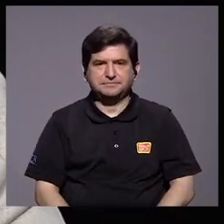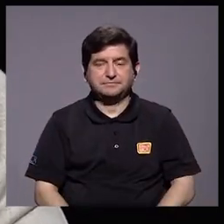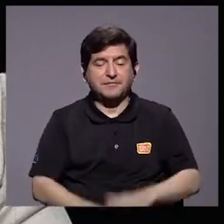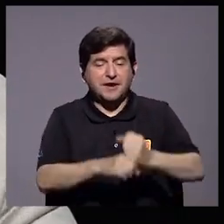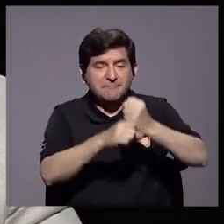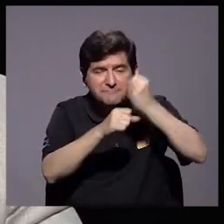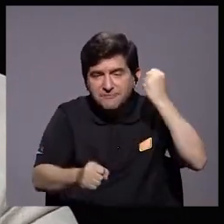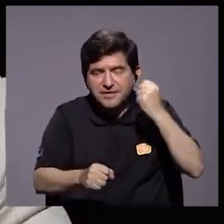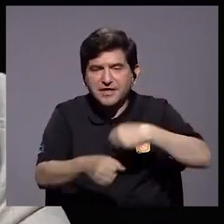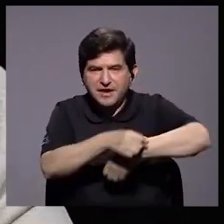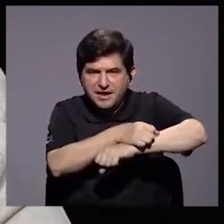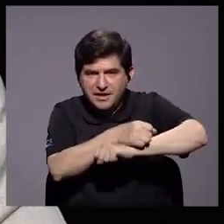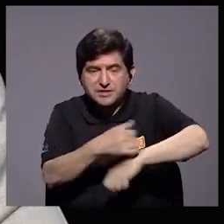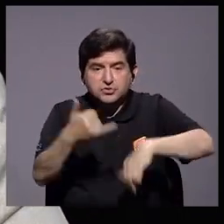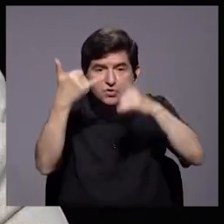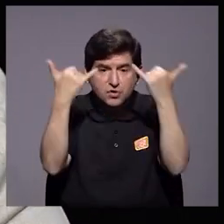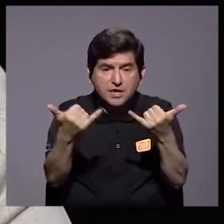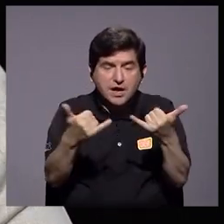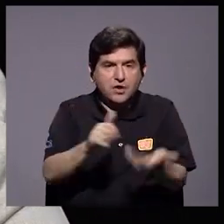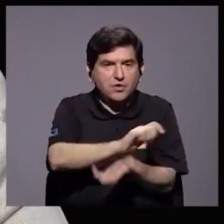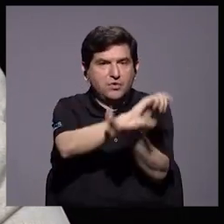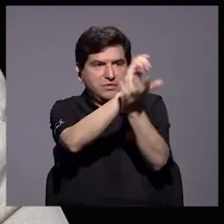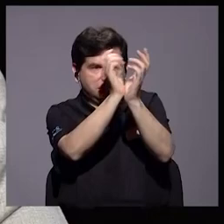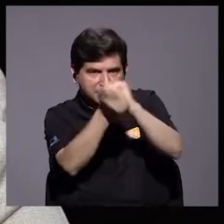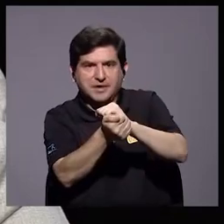fútbol y ahora doy un salto